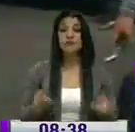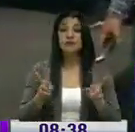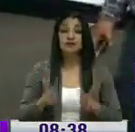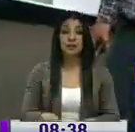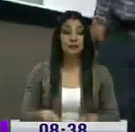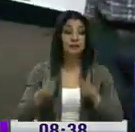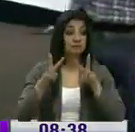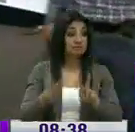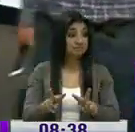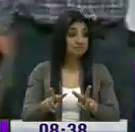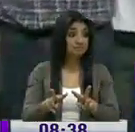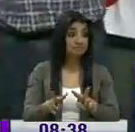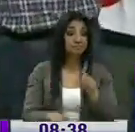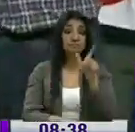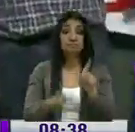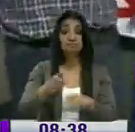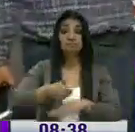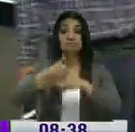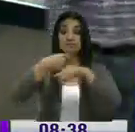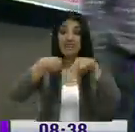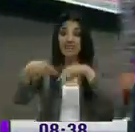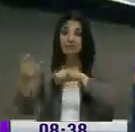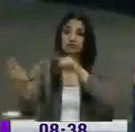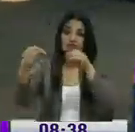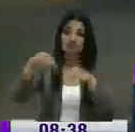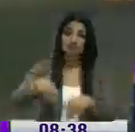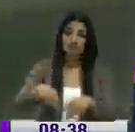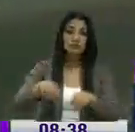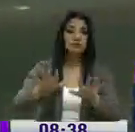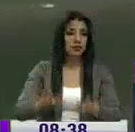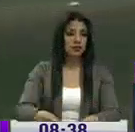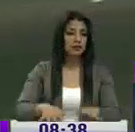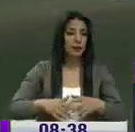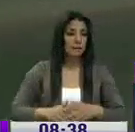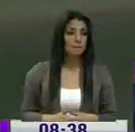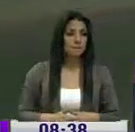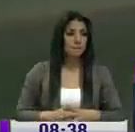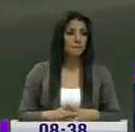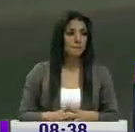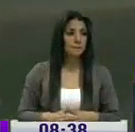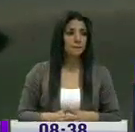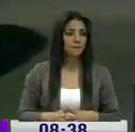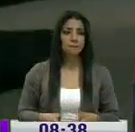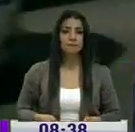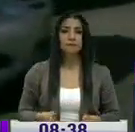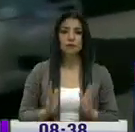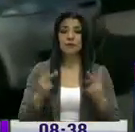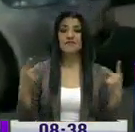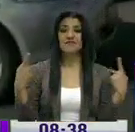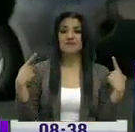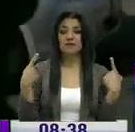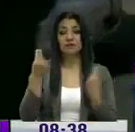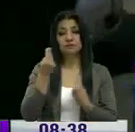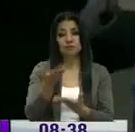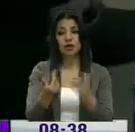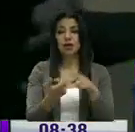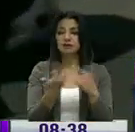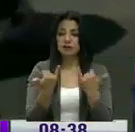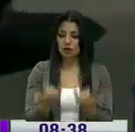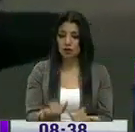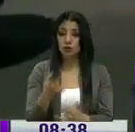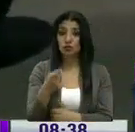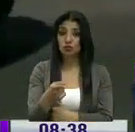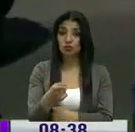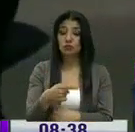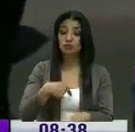vemos presencia ya de agentes civiles de tránsito aquí a los costados de la Ruta Viva. Esa es la información hasta el momento. Quienes